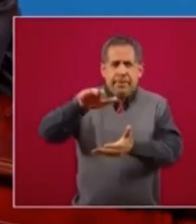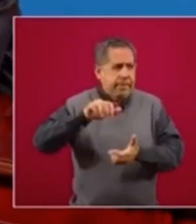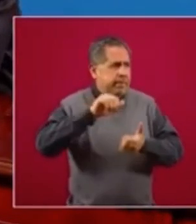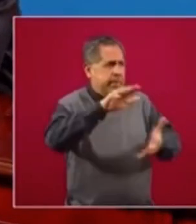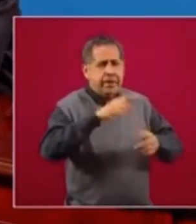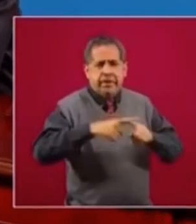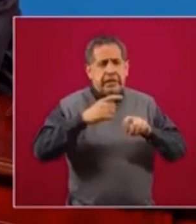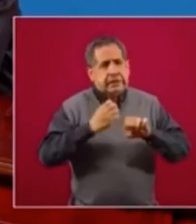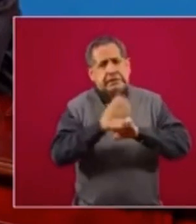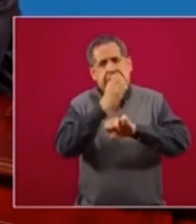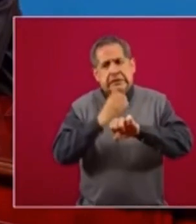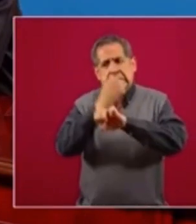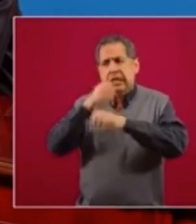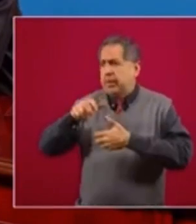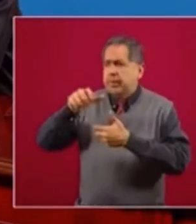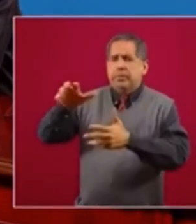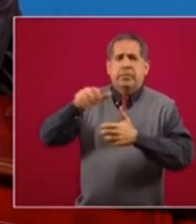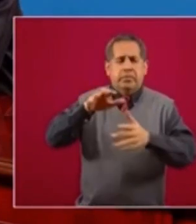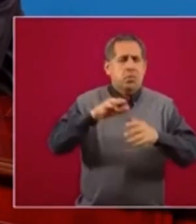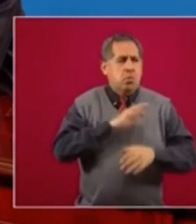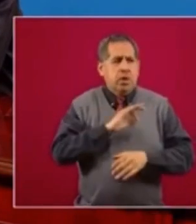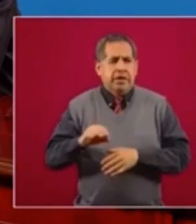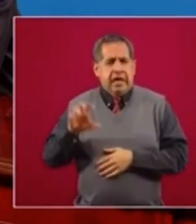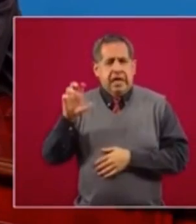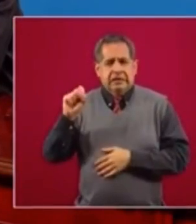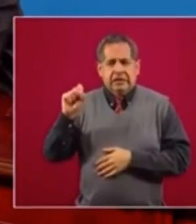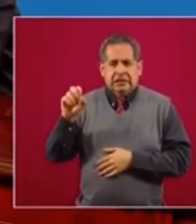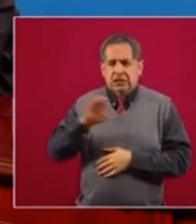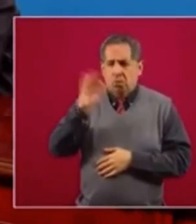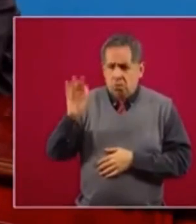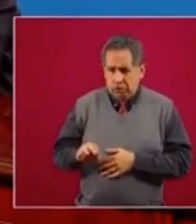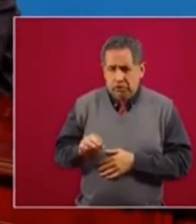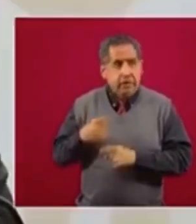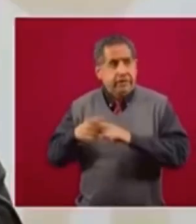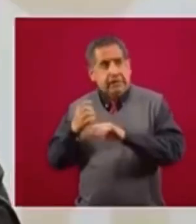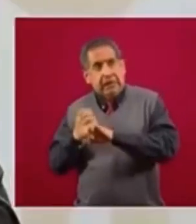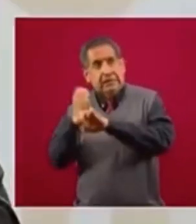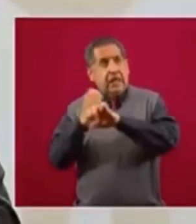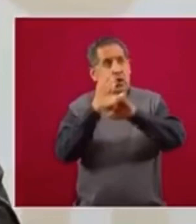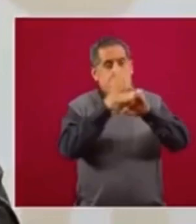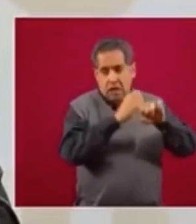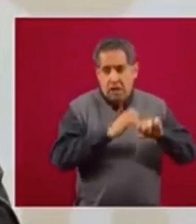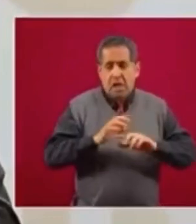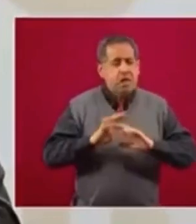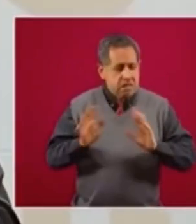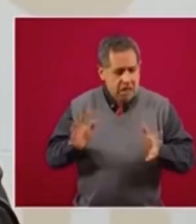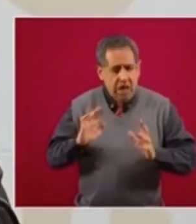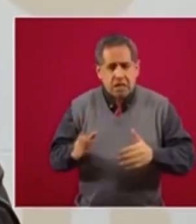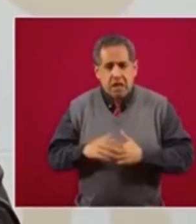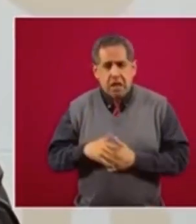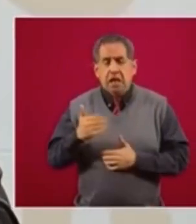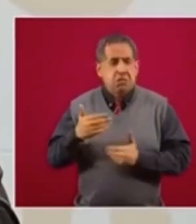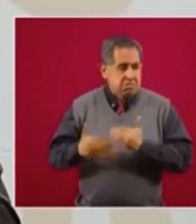estados. Tenemos un avance de alrededor del 60% ya en los estados y